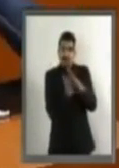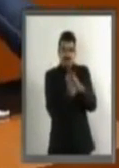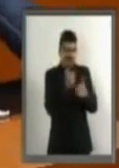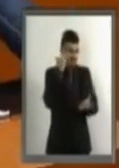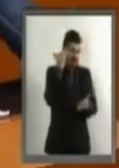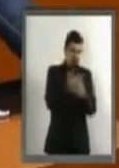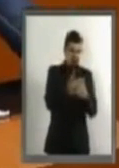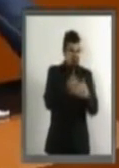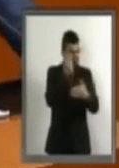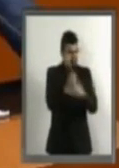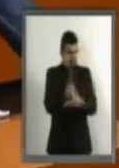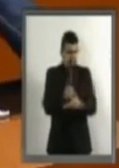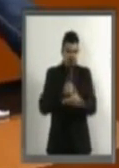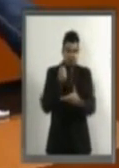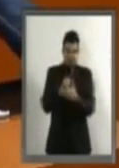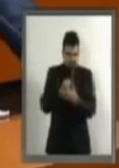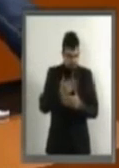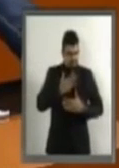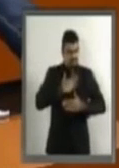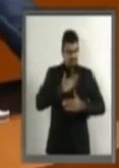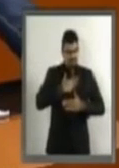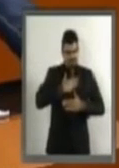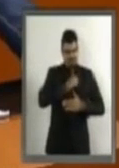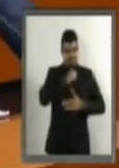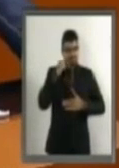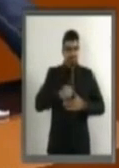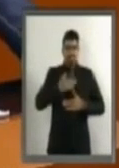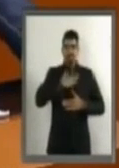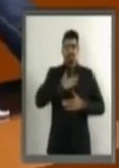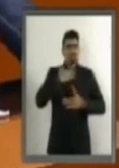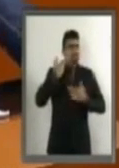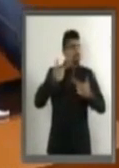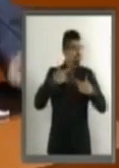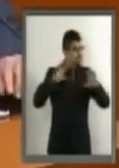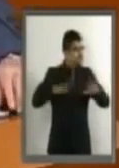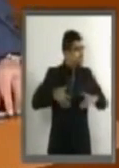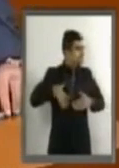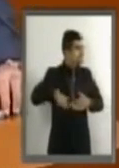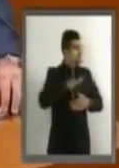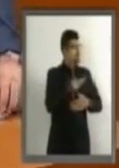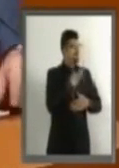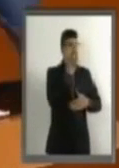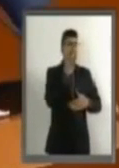mí una obligación como representante popular.